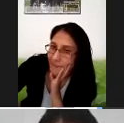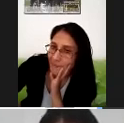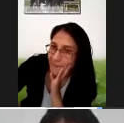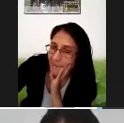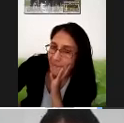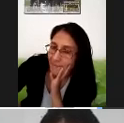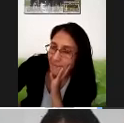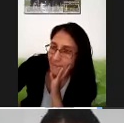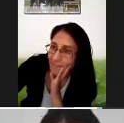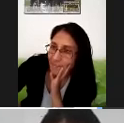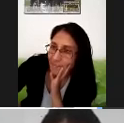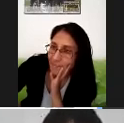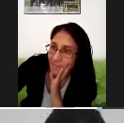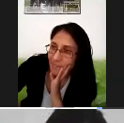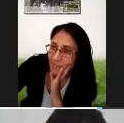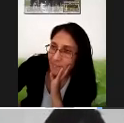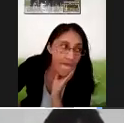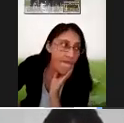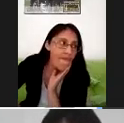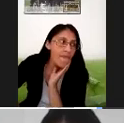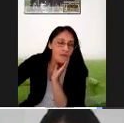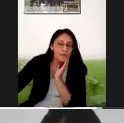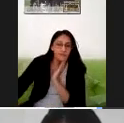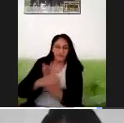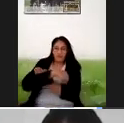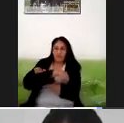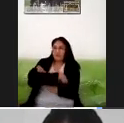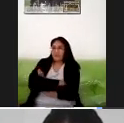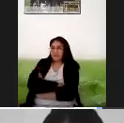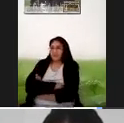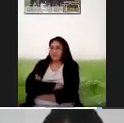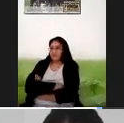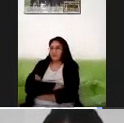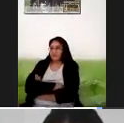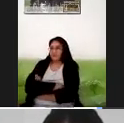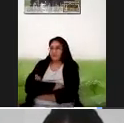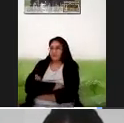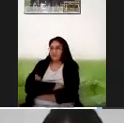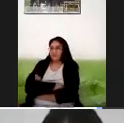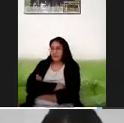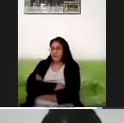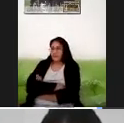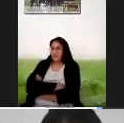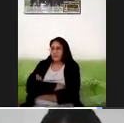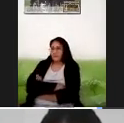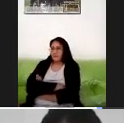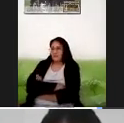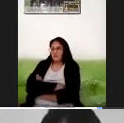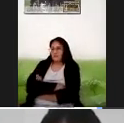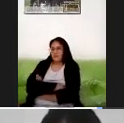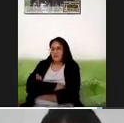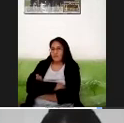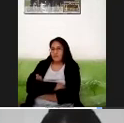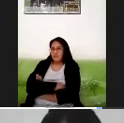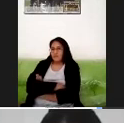córneo, lúcido, granuloso, basal y escamoso. Exactamente. Es lo mismo. Vos lo que estás haciendo es